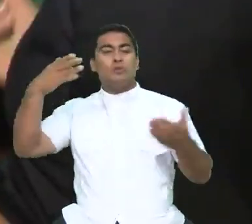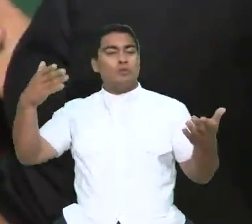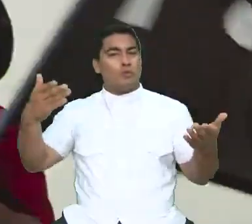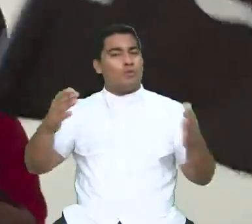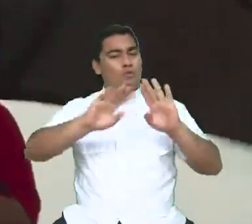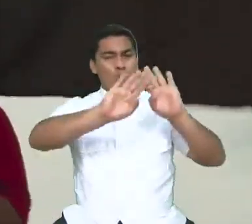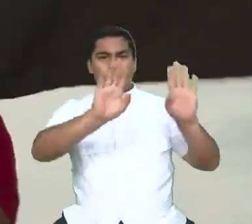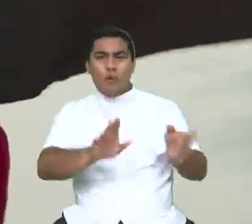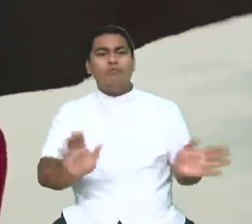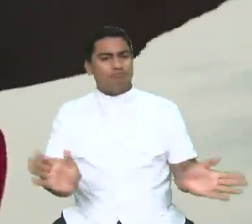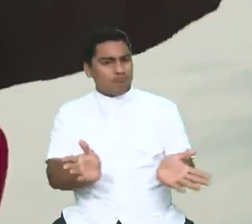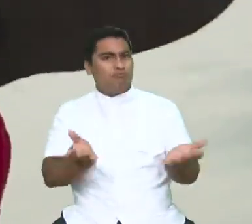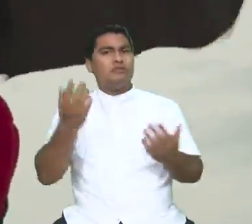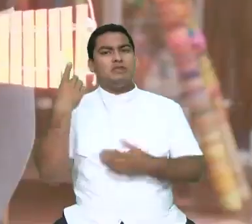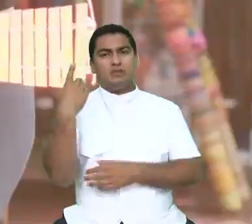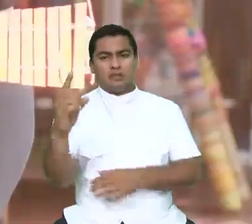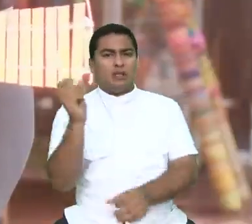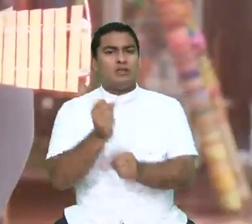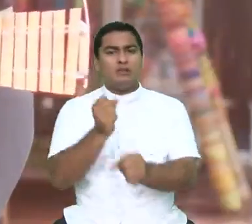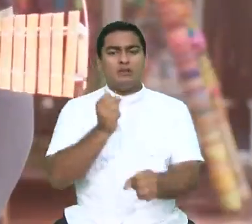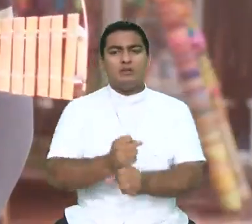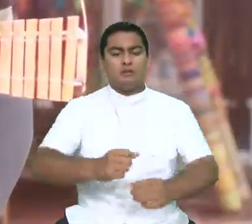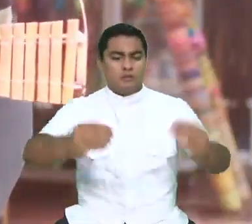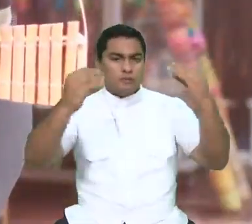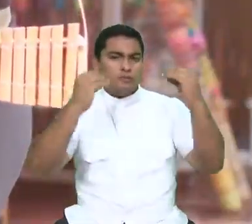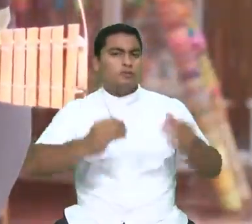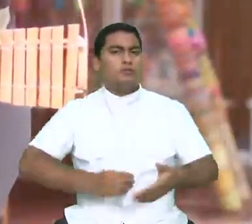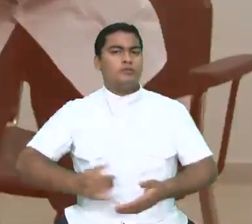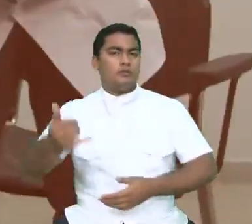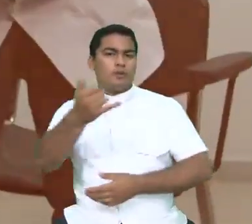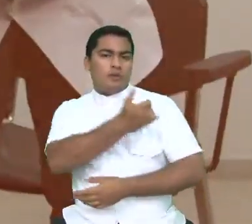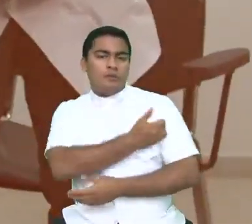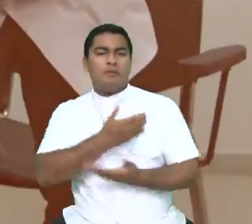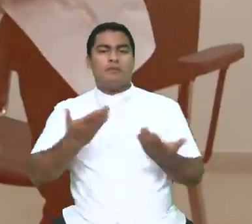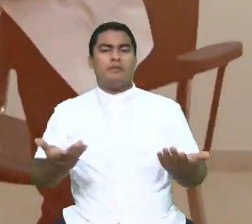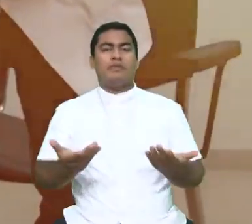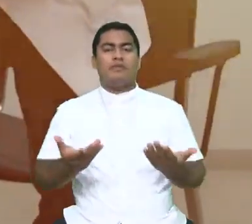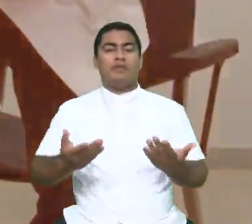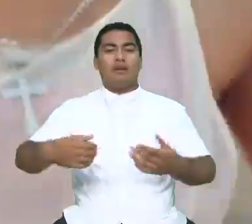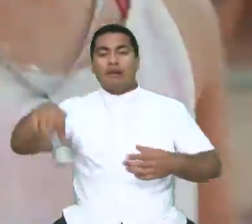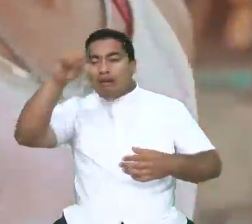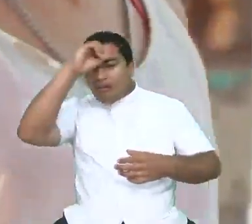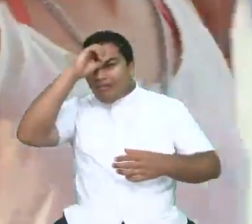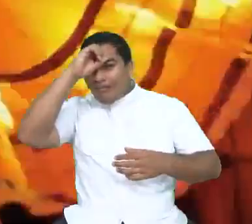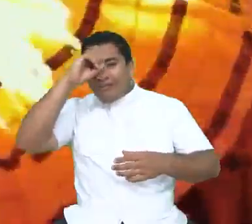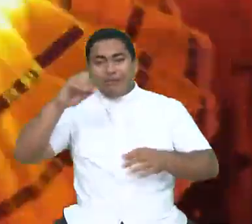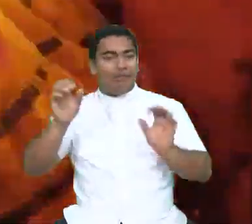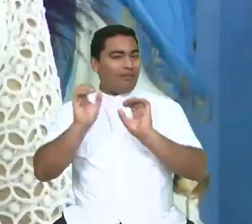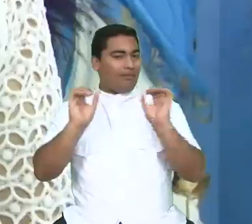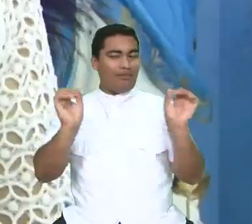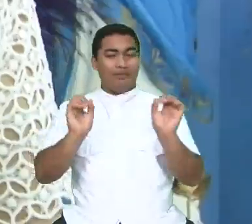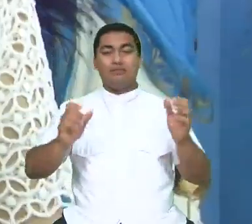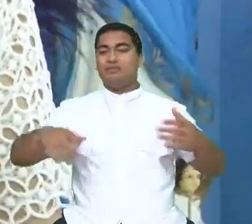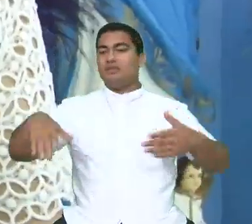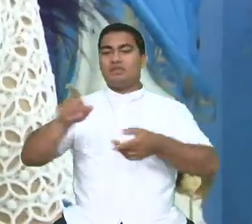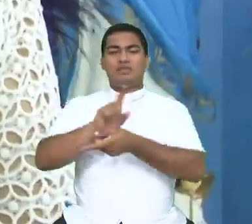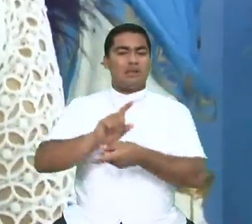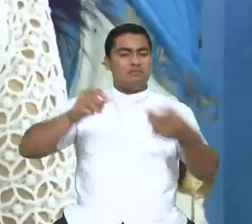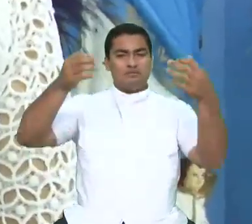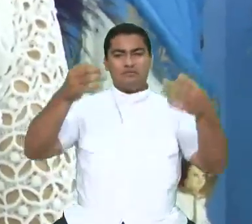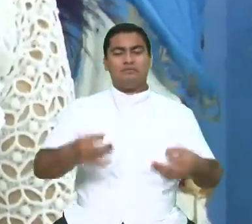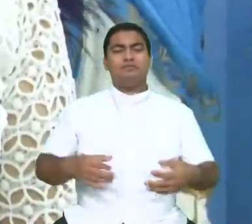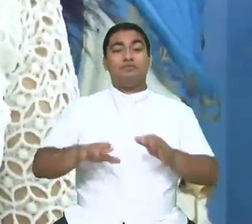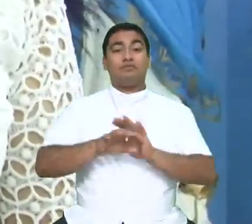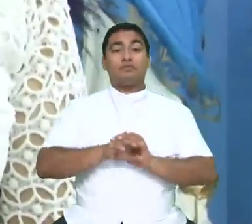gratuita y con calidad, reduciendo el analfabetismo, las brechas económicas y la mortalidad materna. Nosotros las mujeres